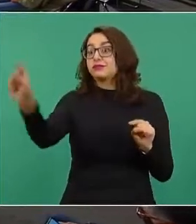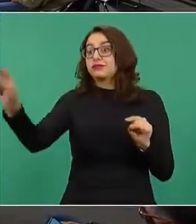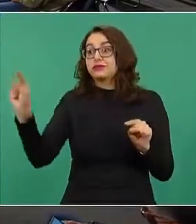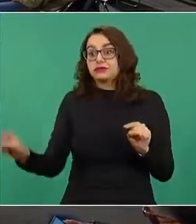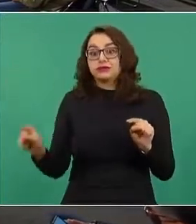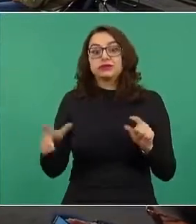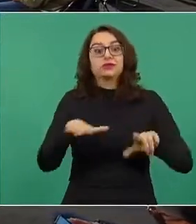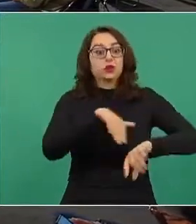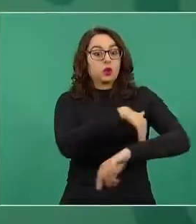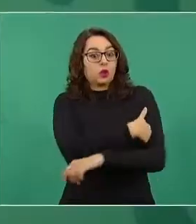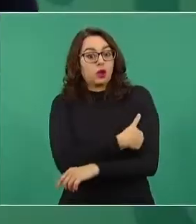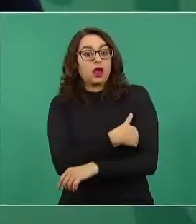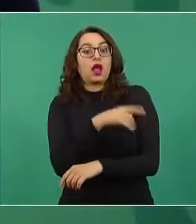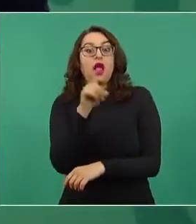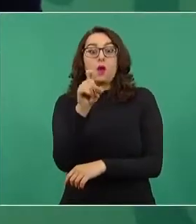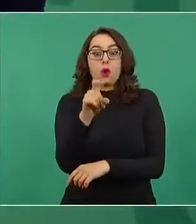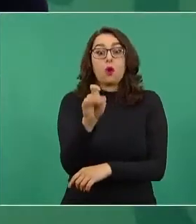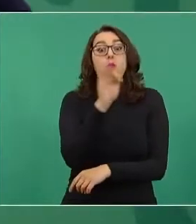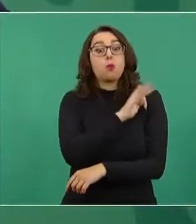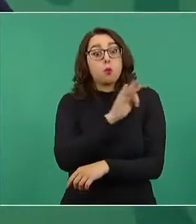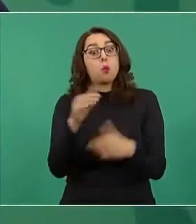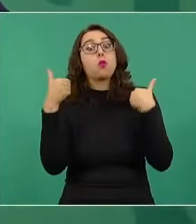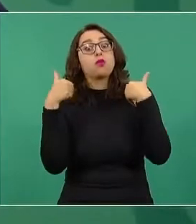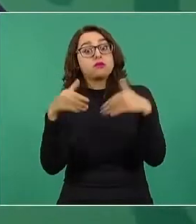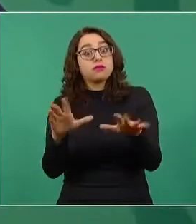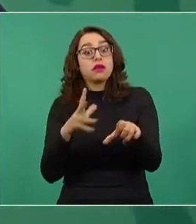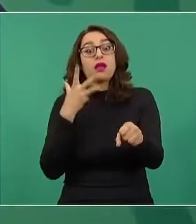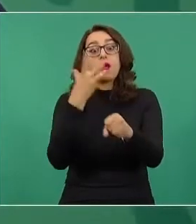embalses que pueden ser utilizados.